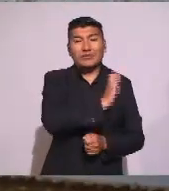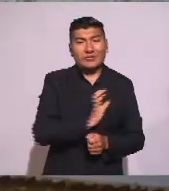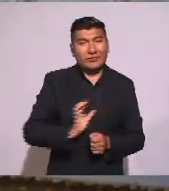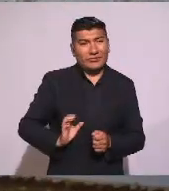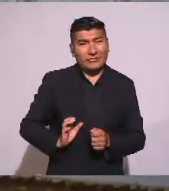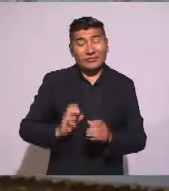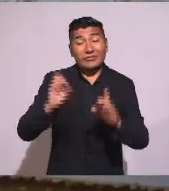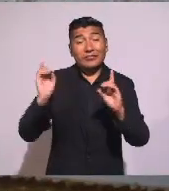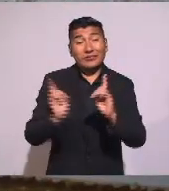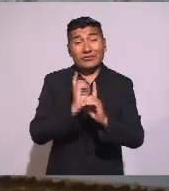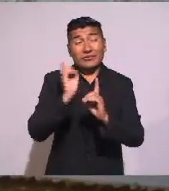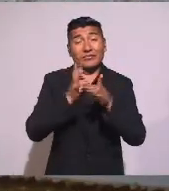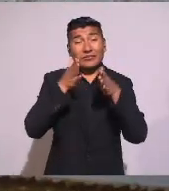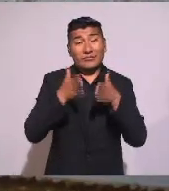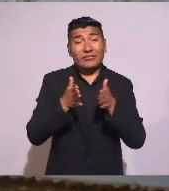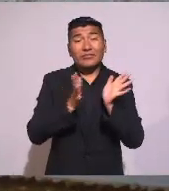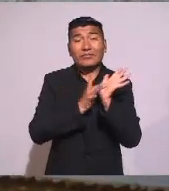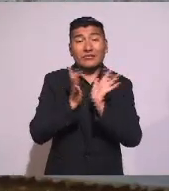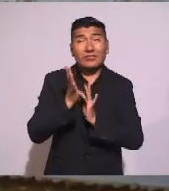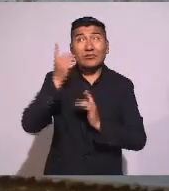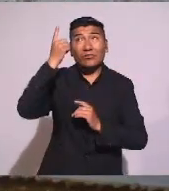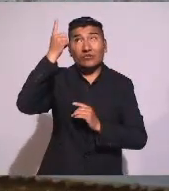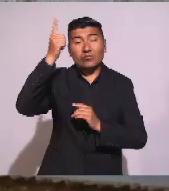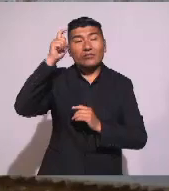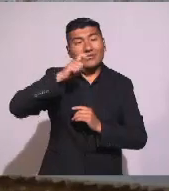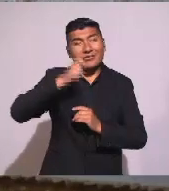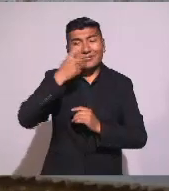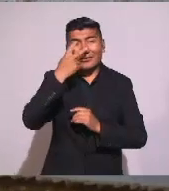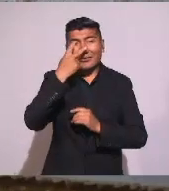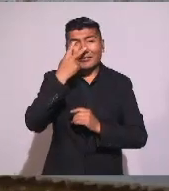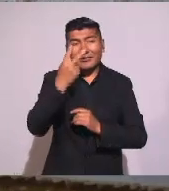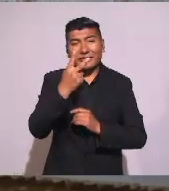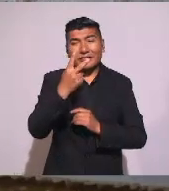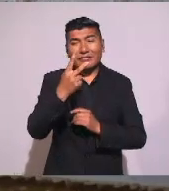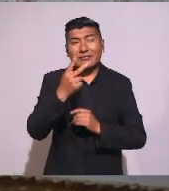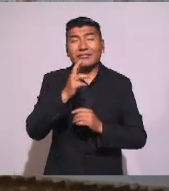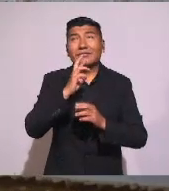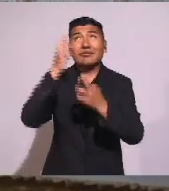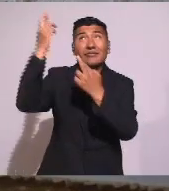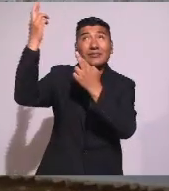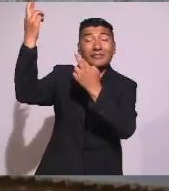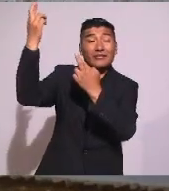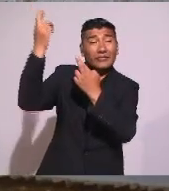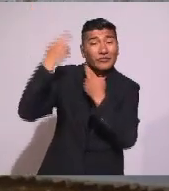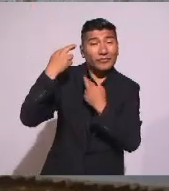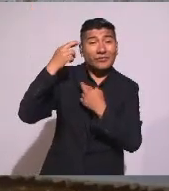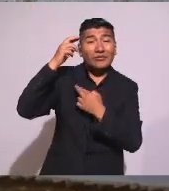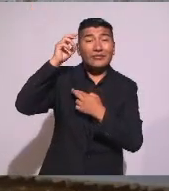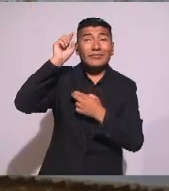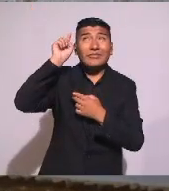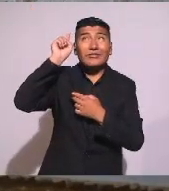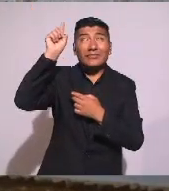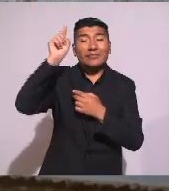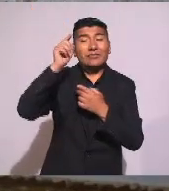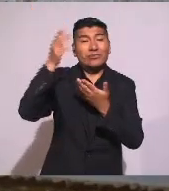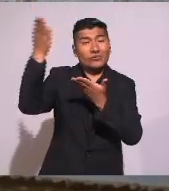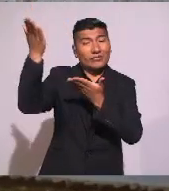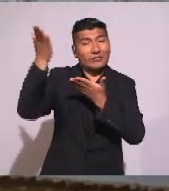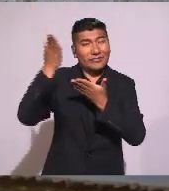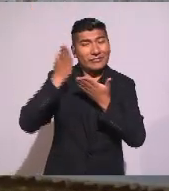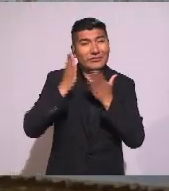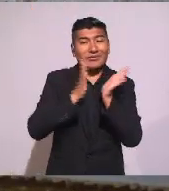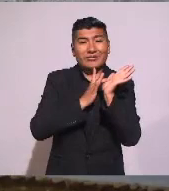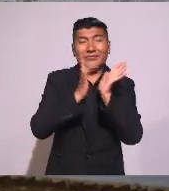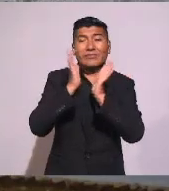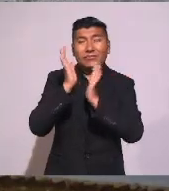discípulo de jesús debe distinguirse a partir de la respuesta que nos da el imperativo de